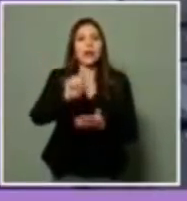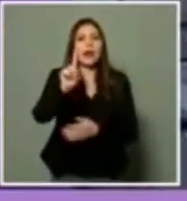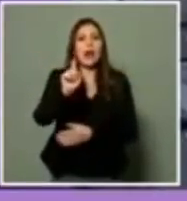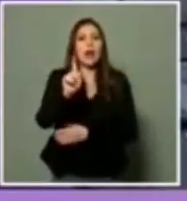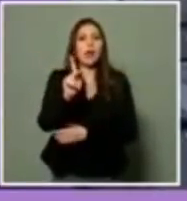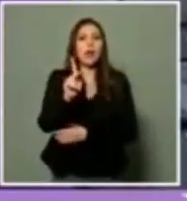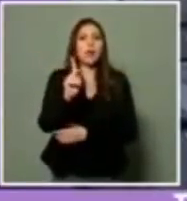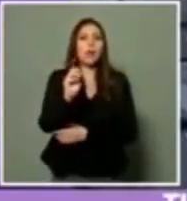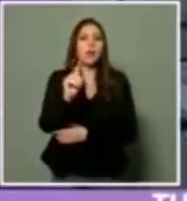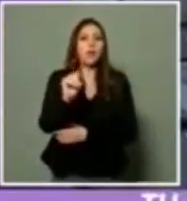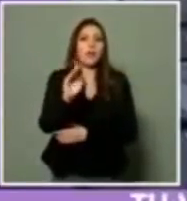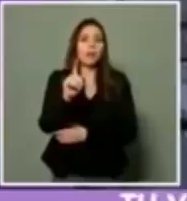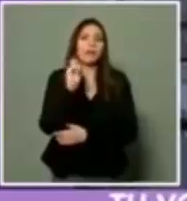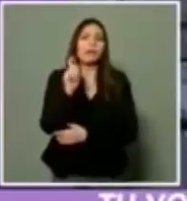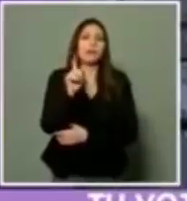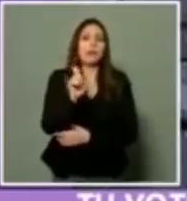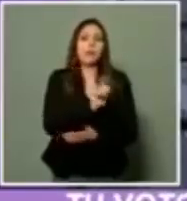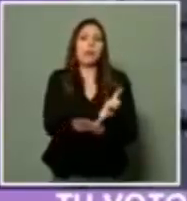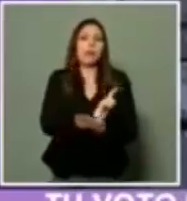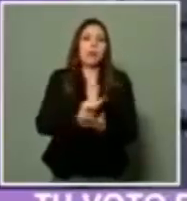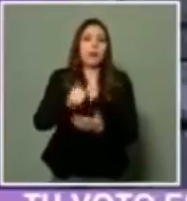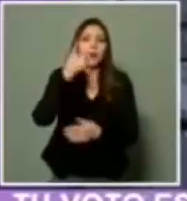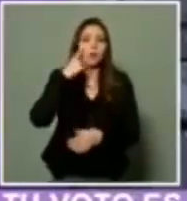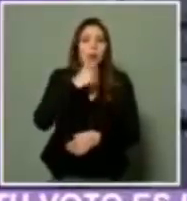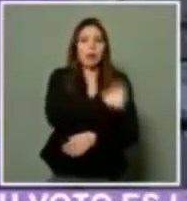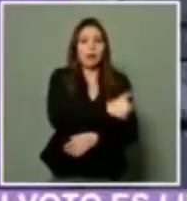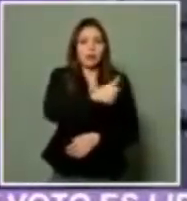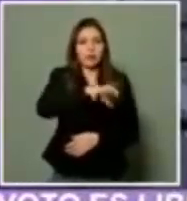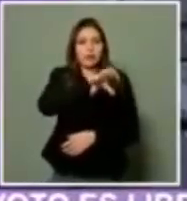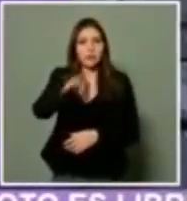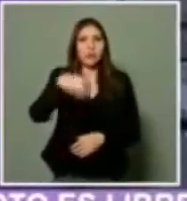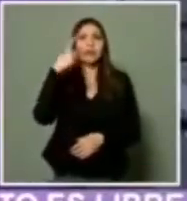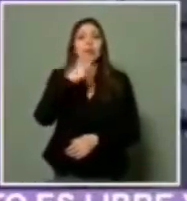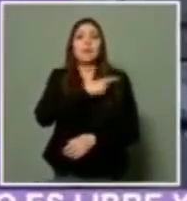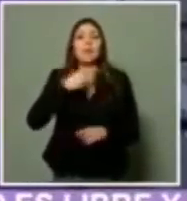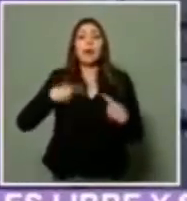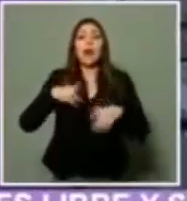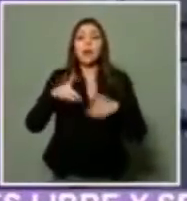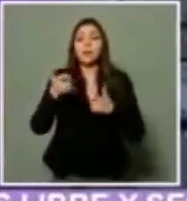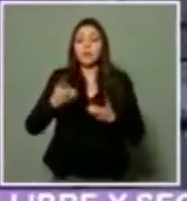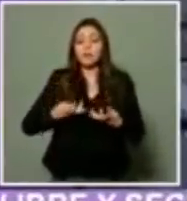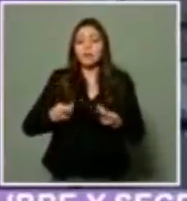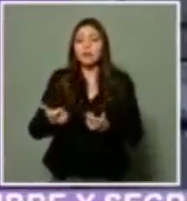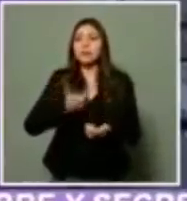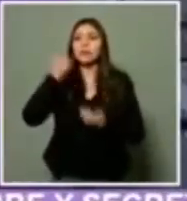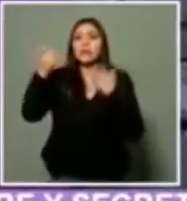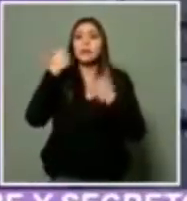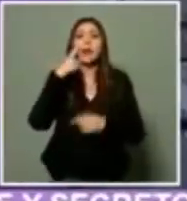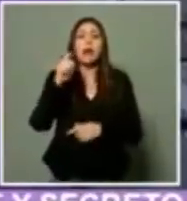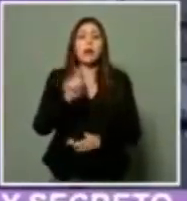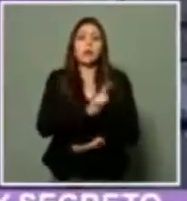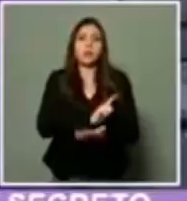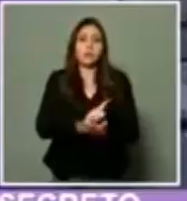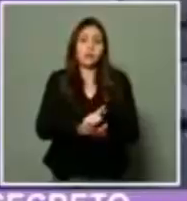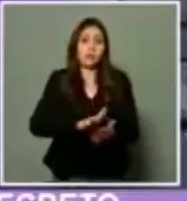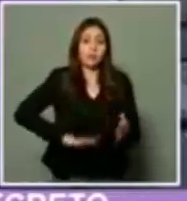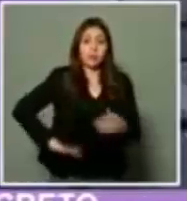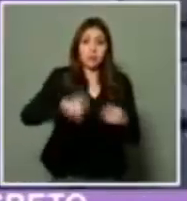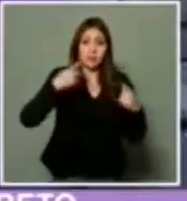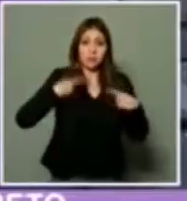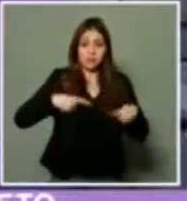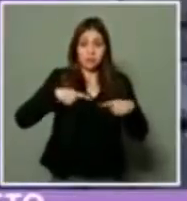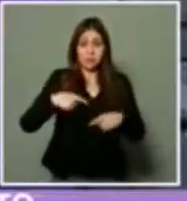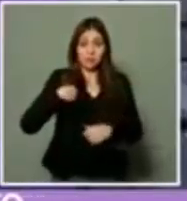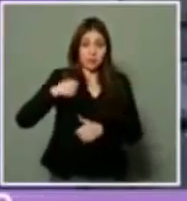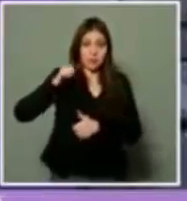agua purificada. En mi gobierno, el acceso al agua se vivirá como un derecho y nadie condicionará